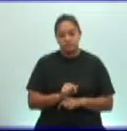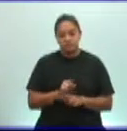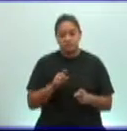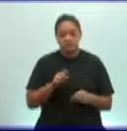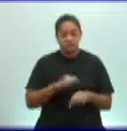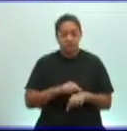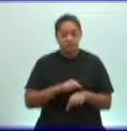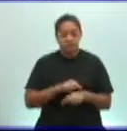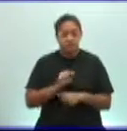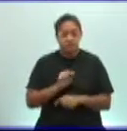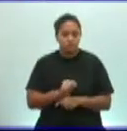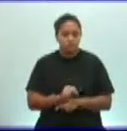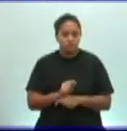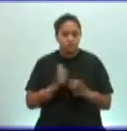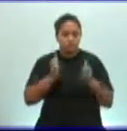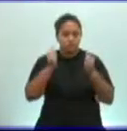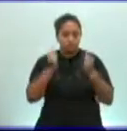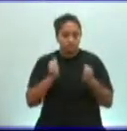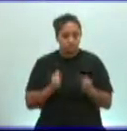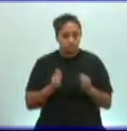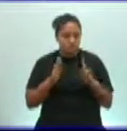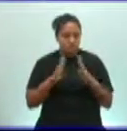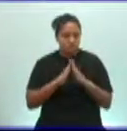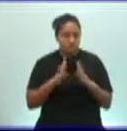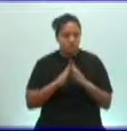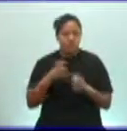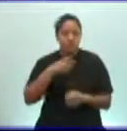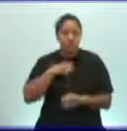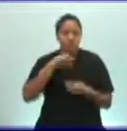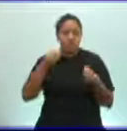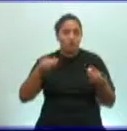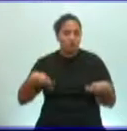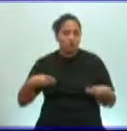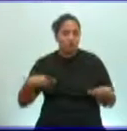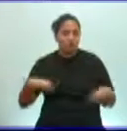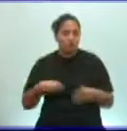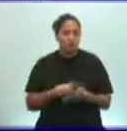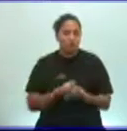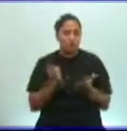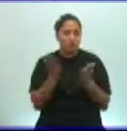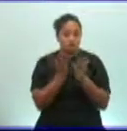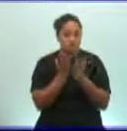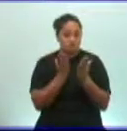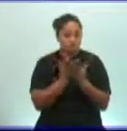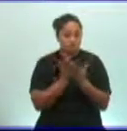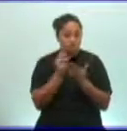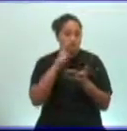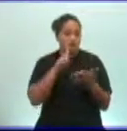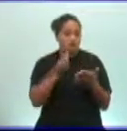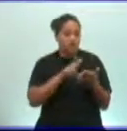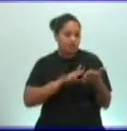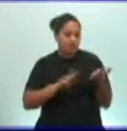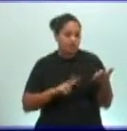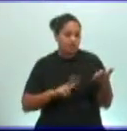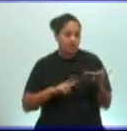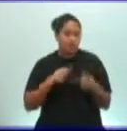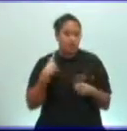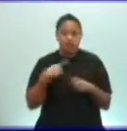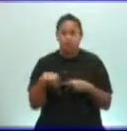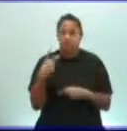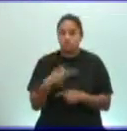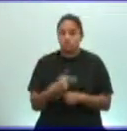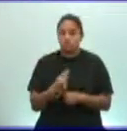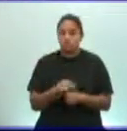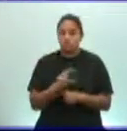permanencia en casa, debemos aprovecharlo, sobre todo en el estudio, en la lectura, además de otras actividades que,